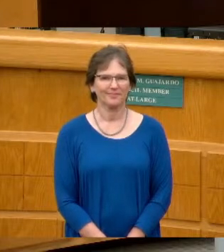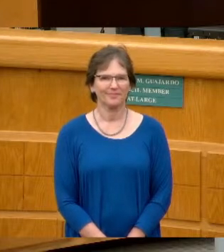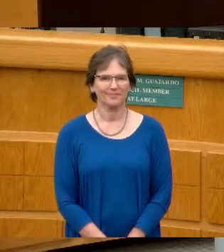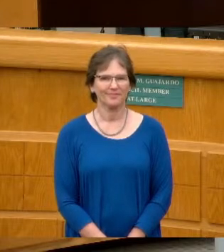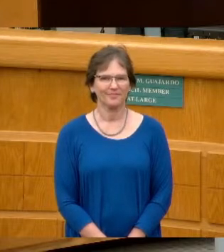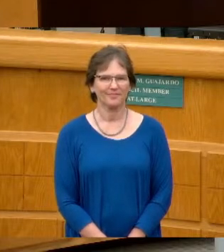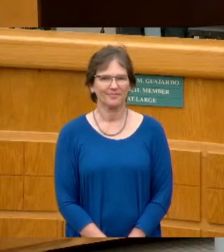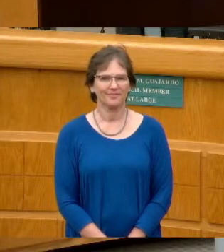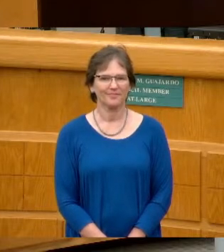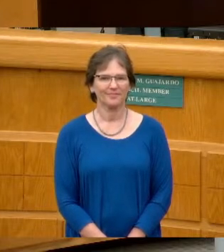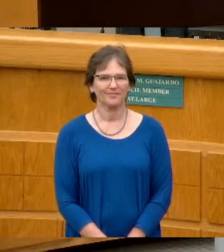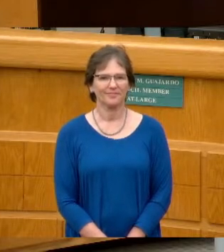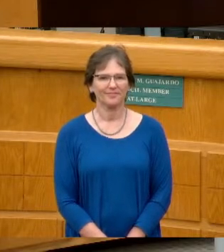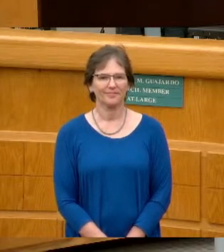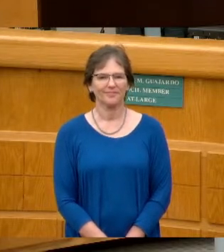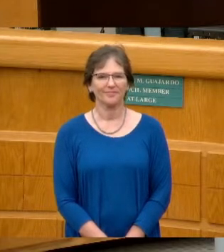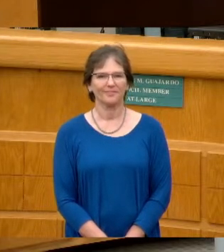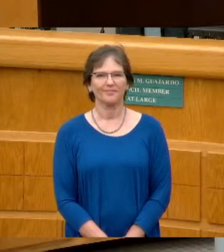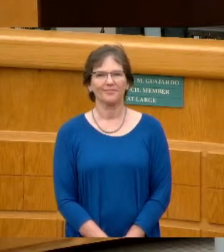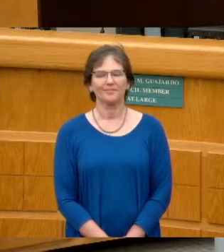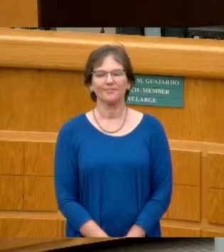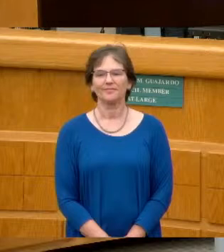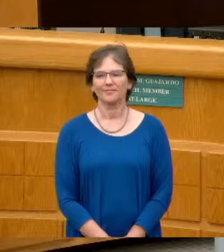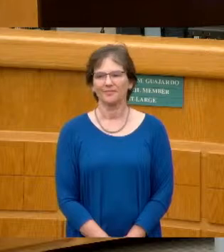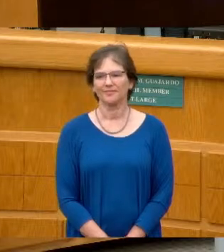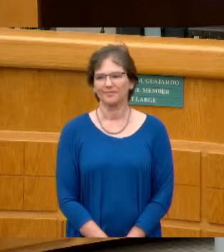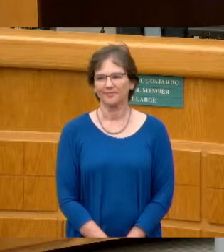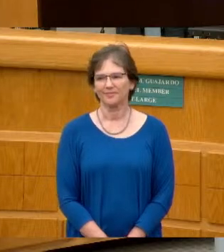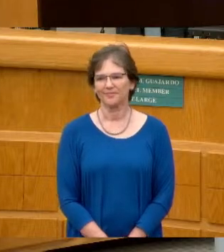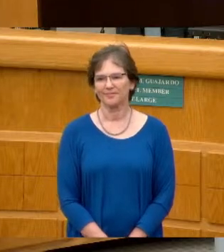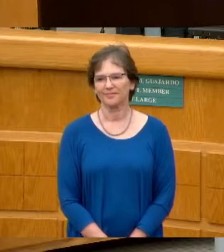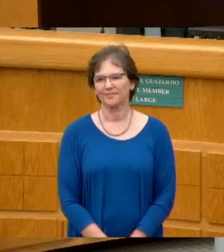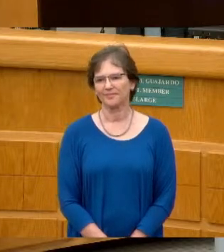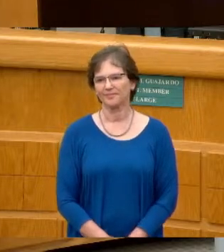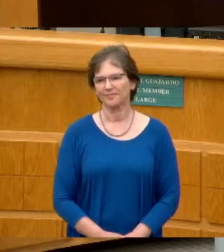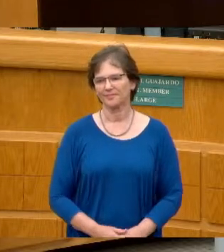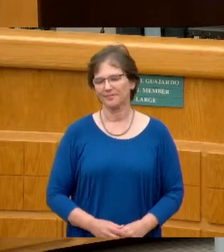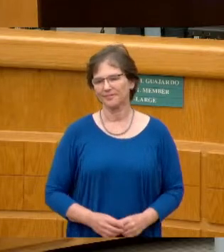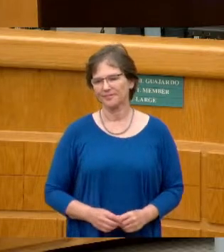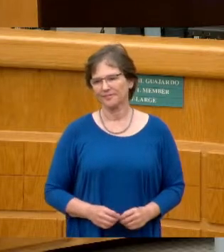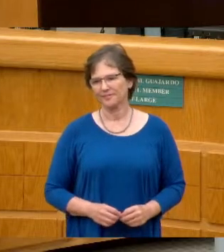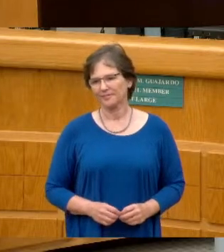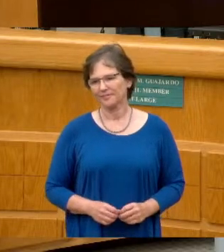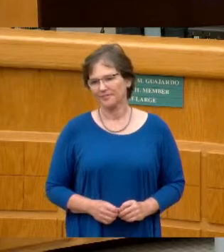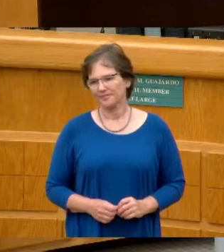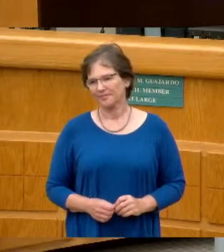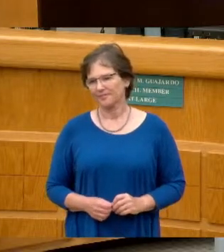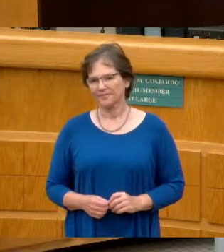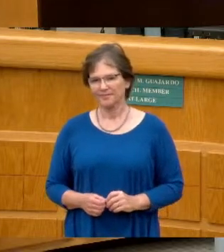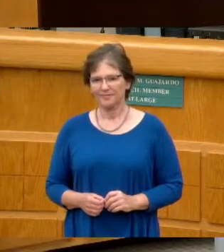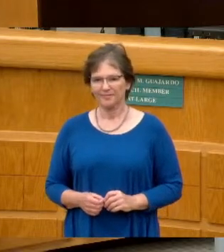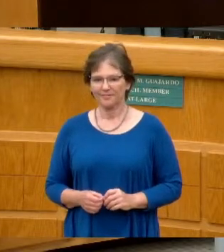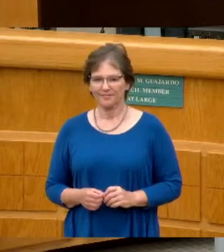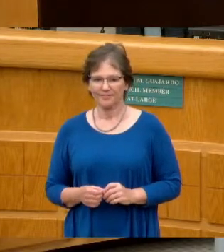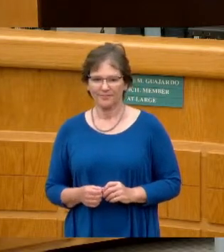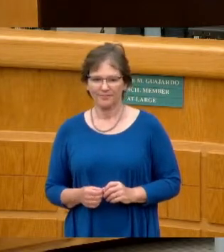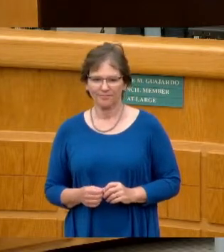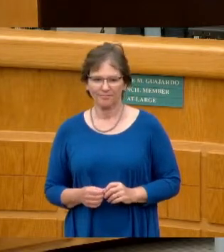18.87%. El día de mañana se va a llevar a cabo otra toma de muestras. Si usted cuenta con síntomas y quiere hacer una cita, puede llamar al